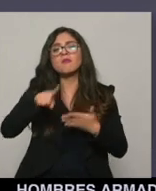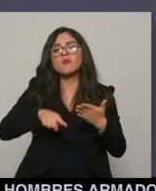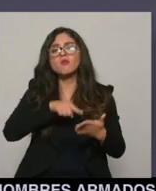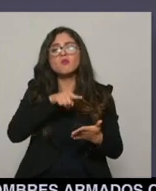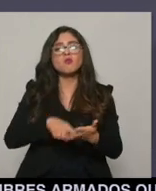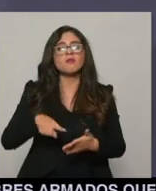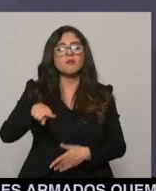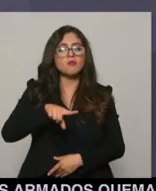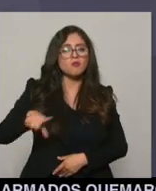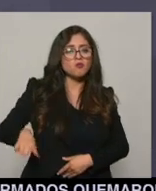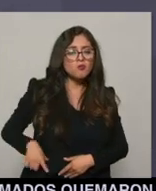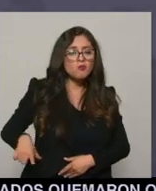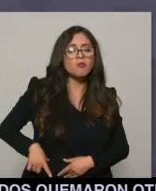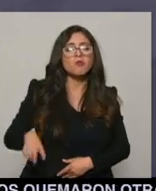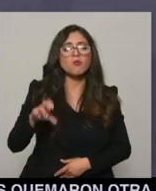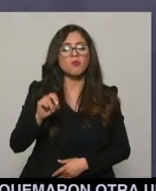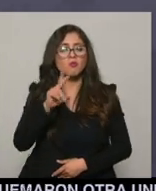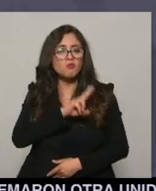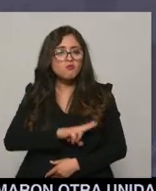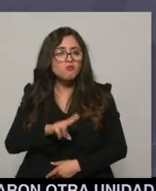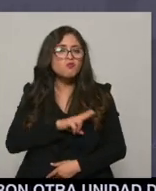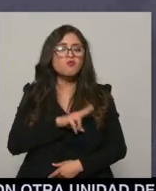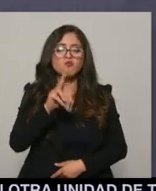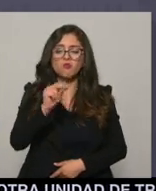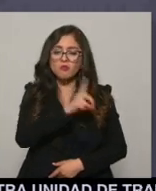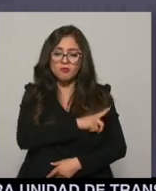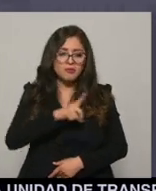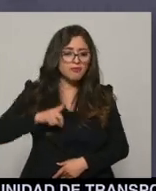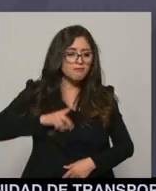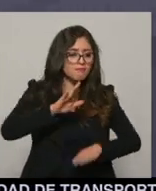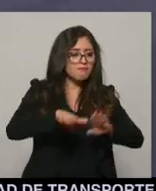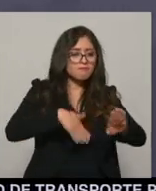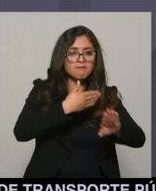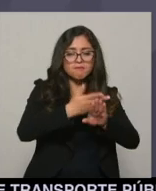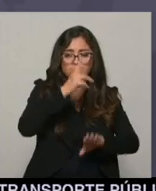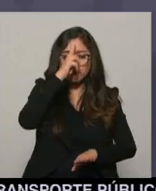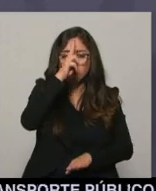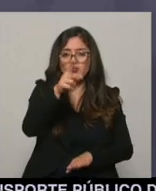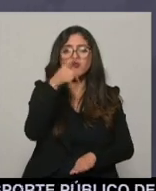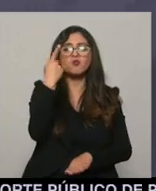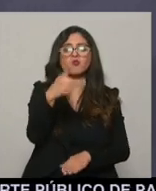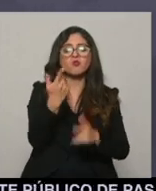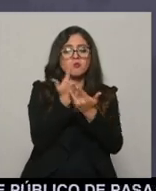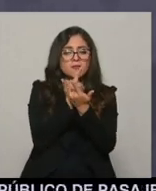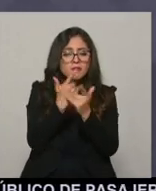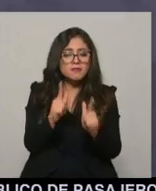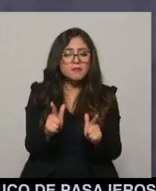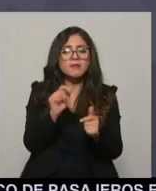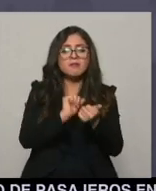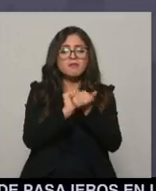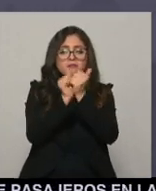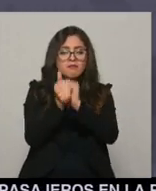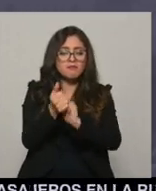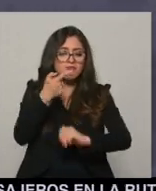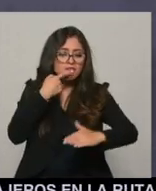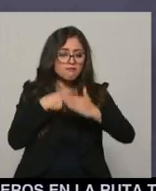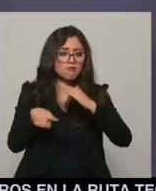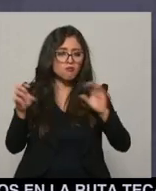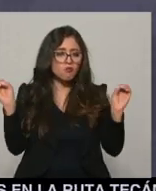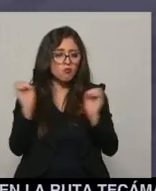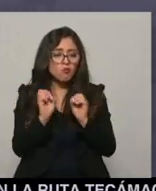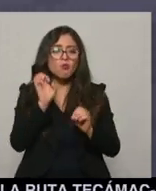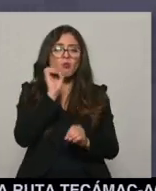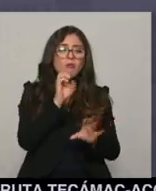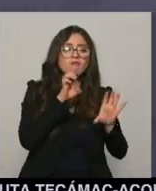y privados sin ser violentadas constantemente, la libertad de poder hacer una denuncia sin ser perseguidas, sin ser